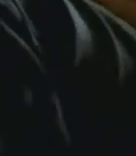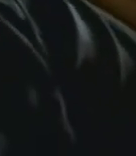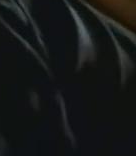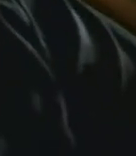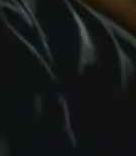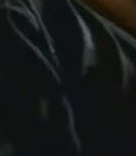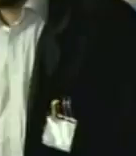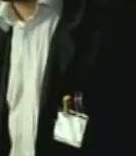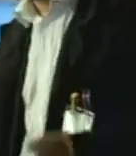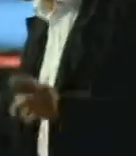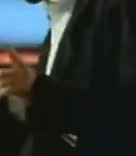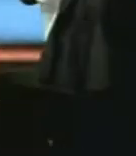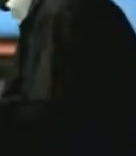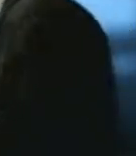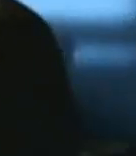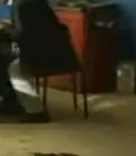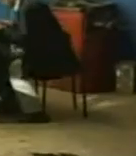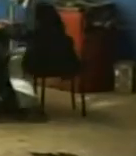¡Cómprele flores!